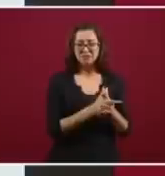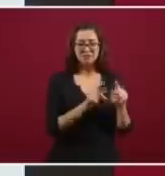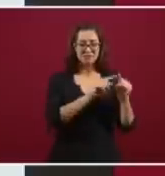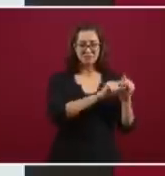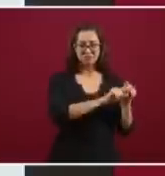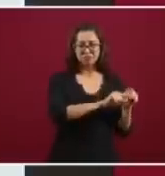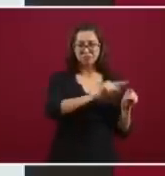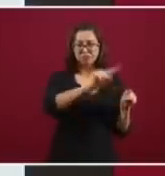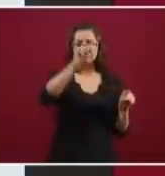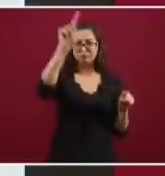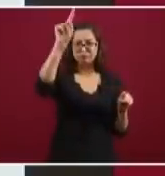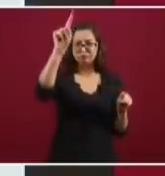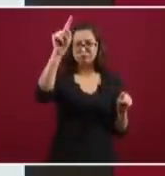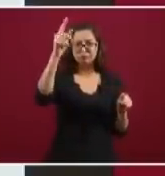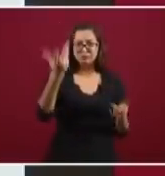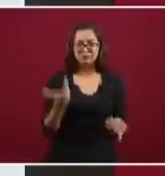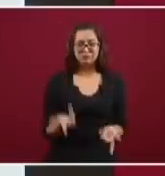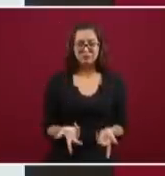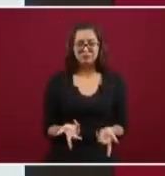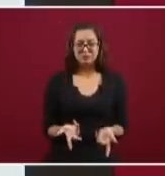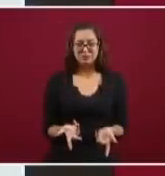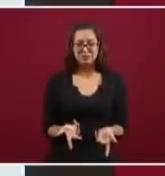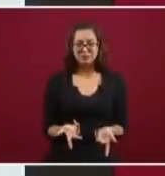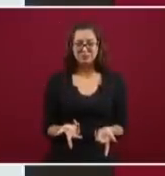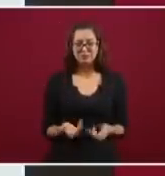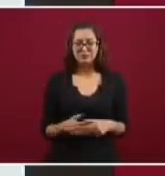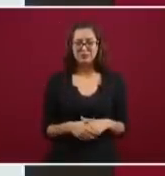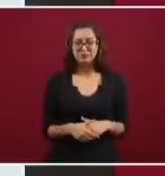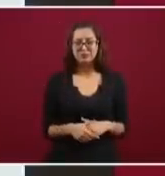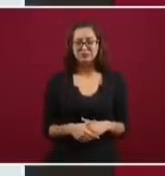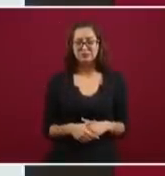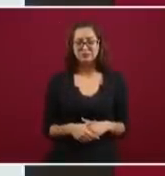Cuando son más los muertos que